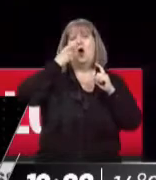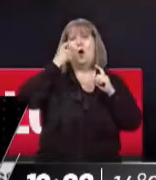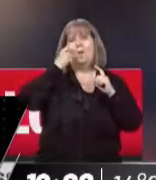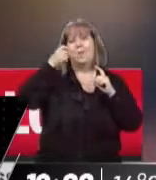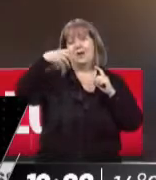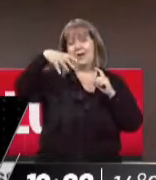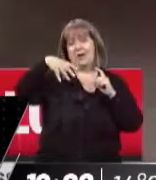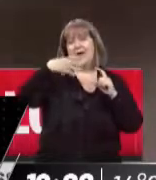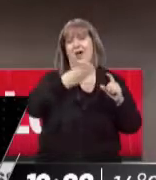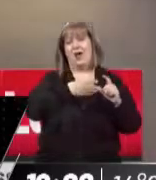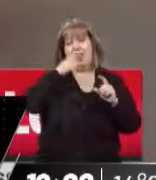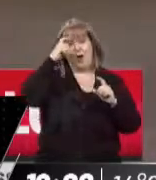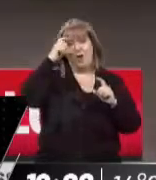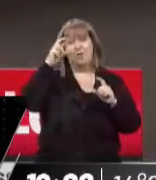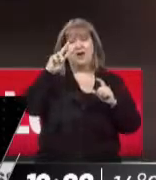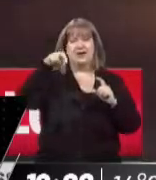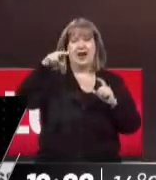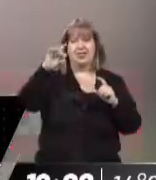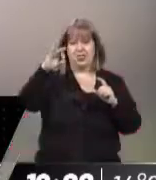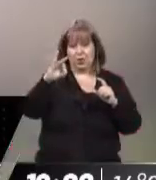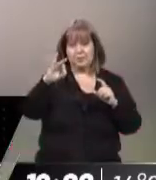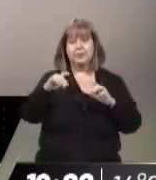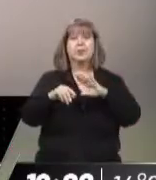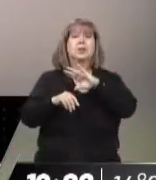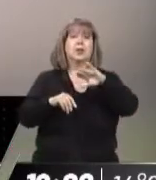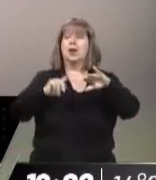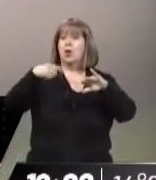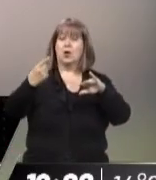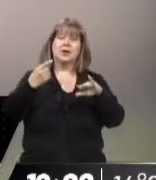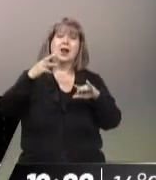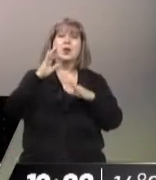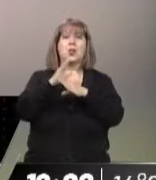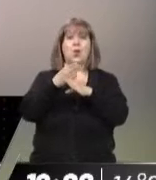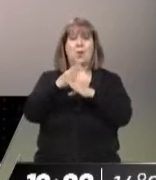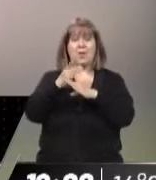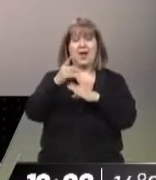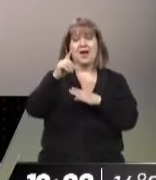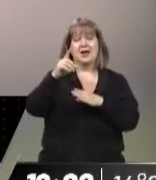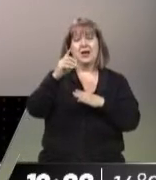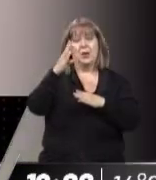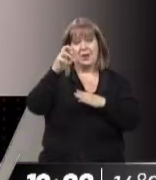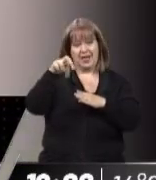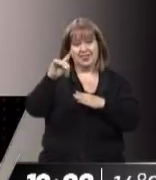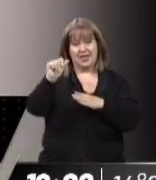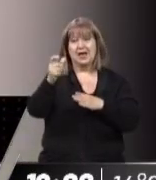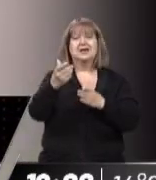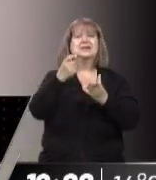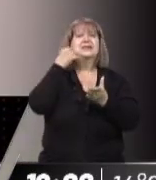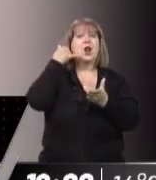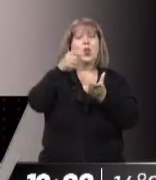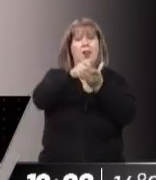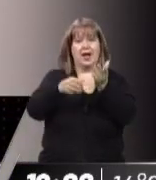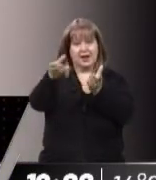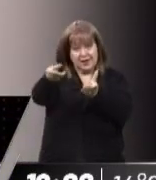María Eugenia Capuchetti. En cuanto al celular, me hacías referencia, bueno, se encontró en el celular de